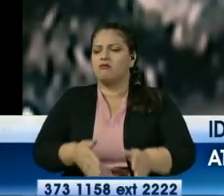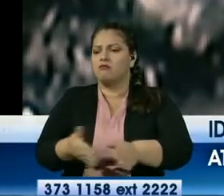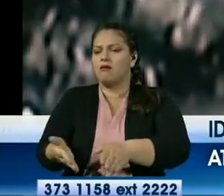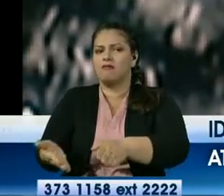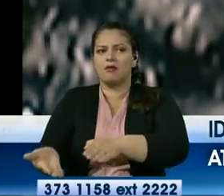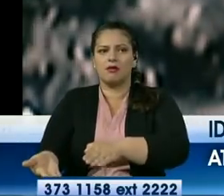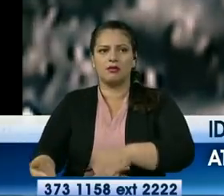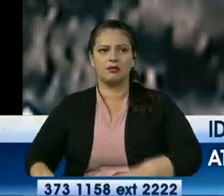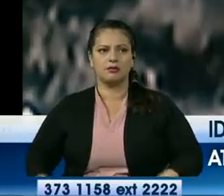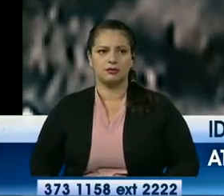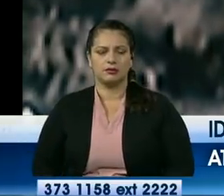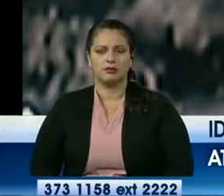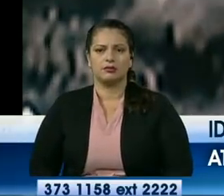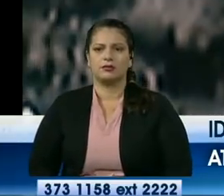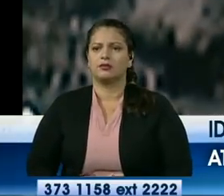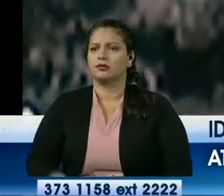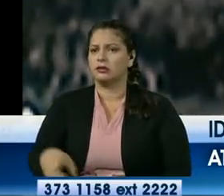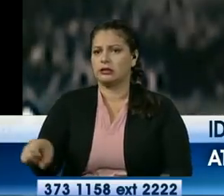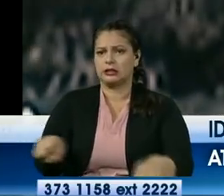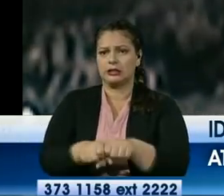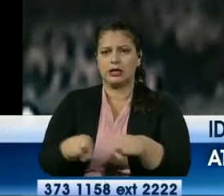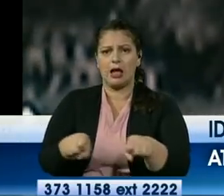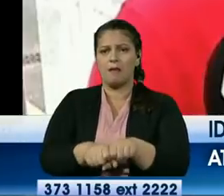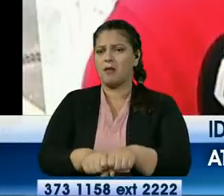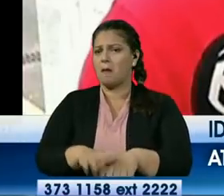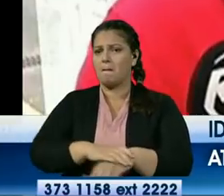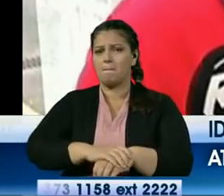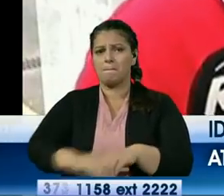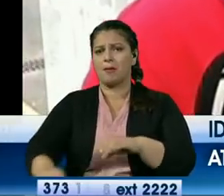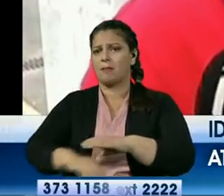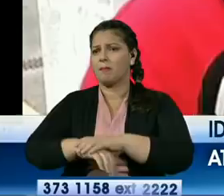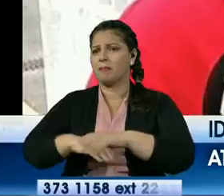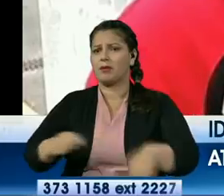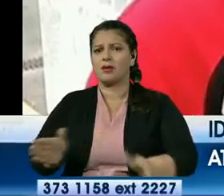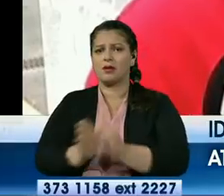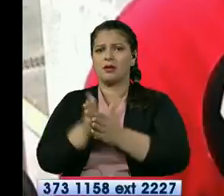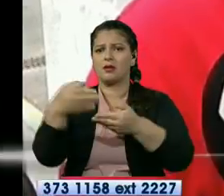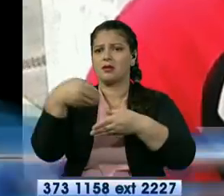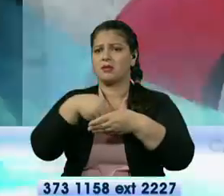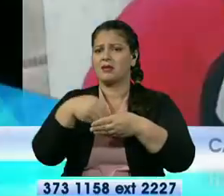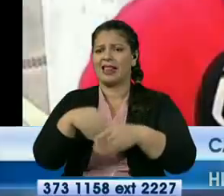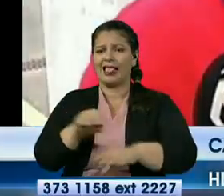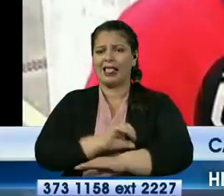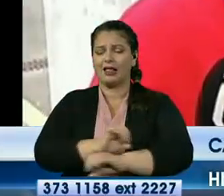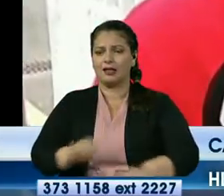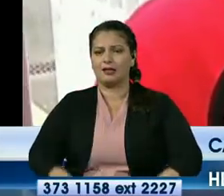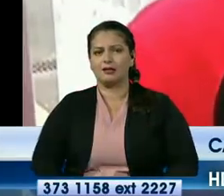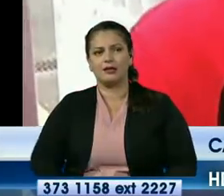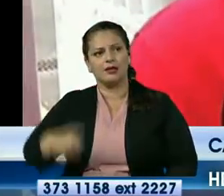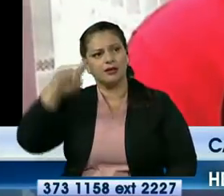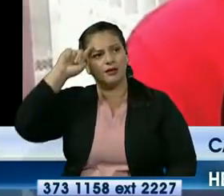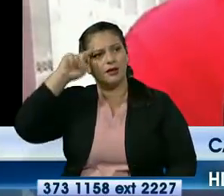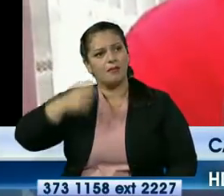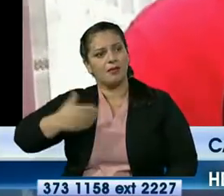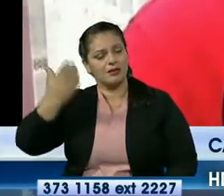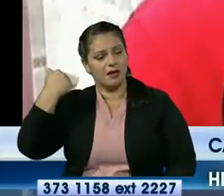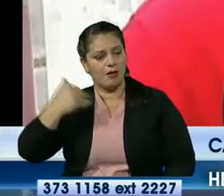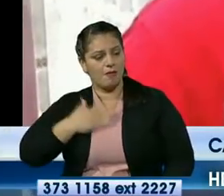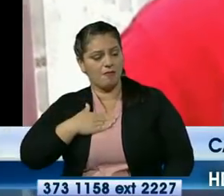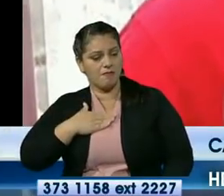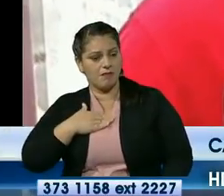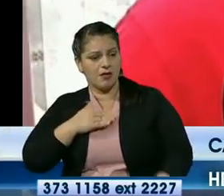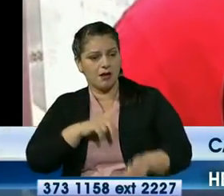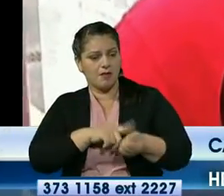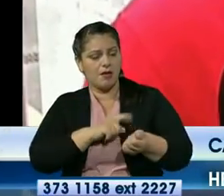personales. Era un joven con mucho consueño. La última vez que yo conversé con él me dijo: Ñaño, ya termino la carrera. Quiero ir a la